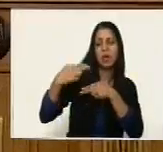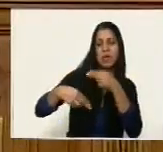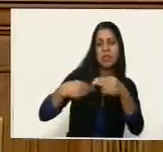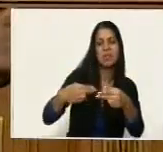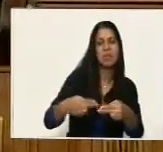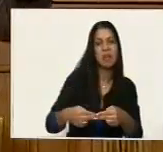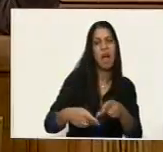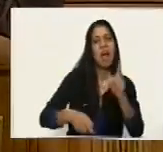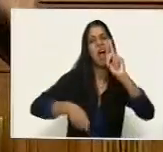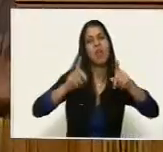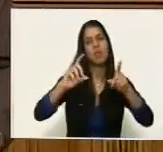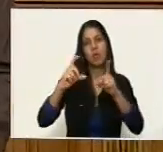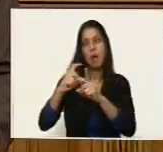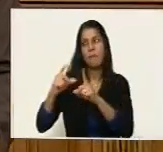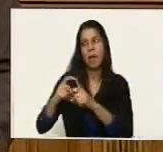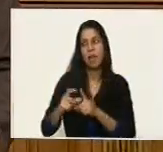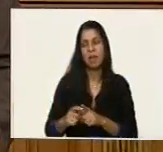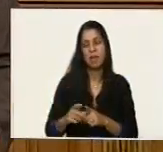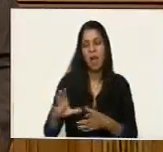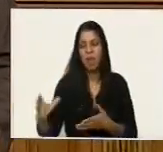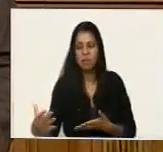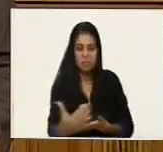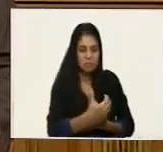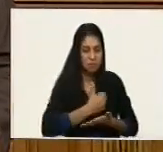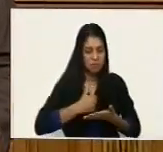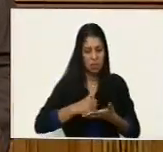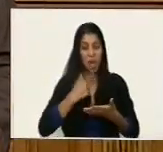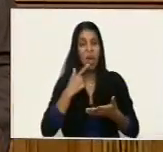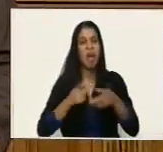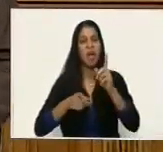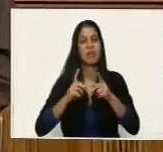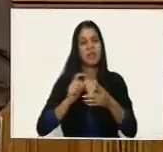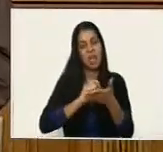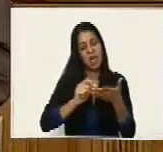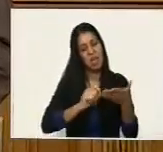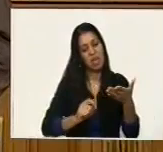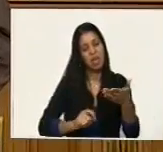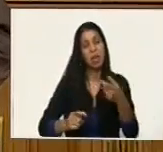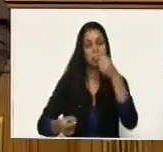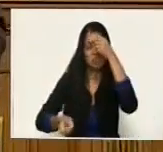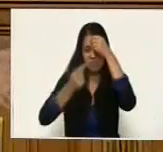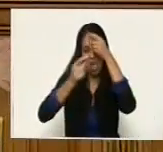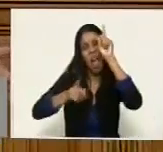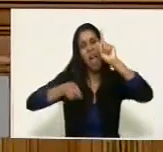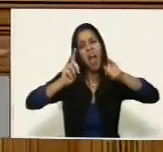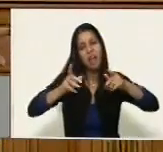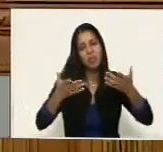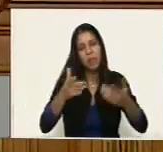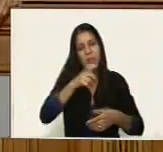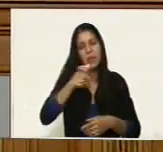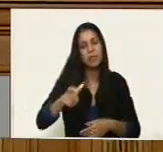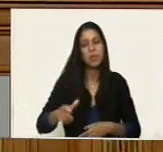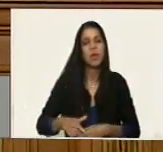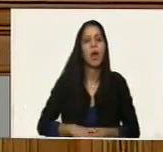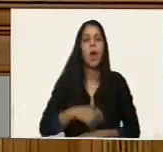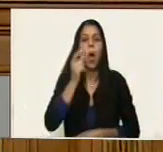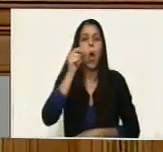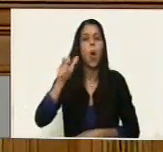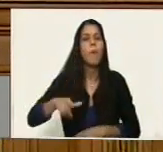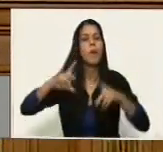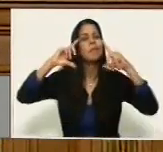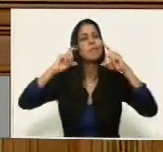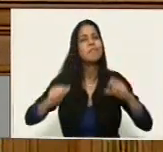palabras por allí que alguna gente recoge. Escribe que algo queda. Aníbal Nasoa, gran cronista